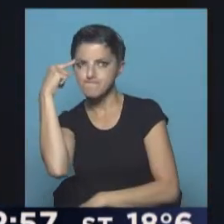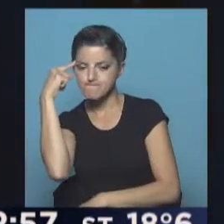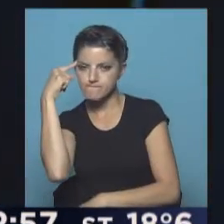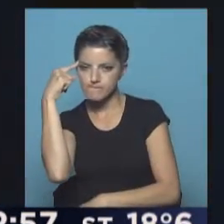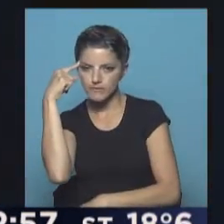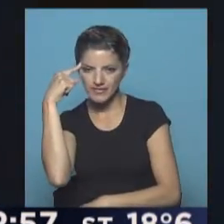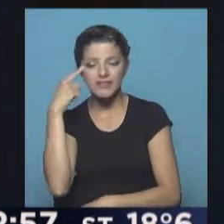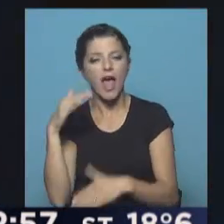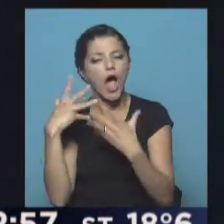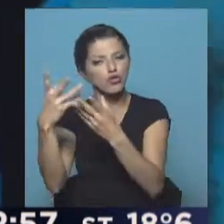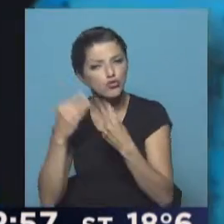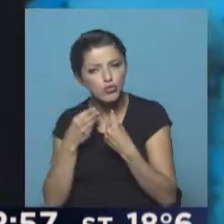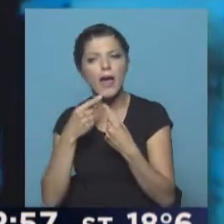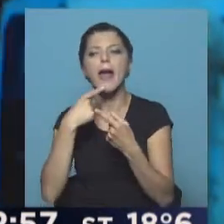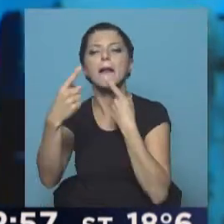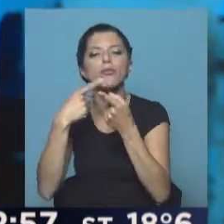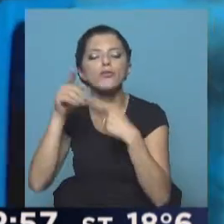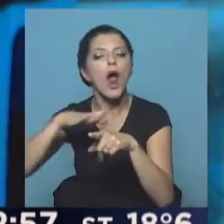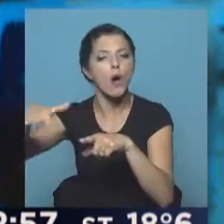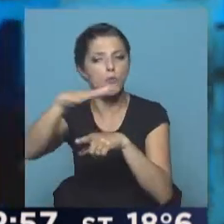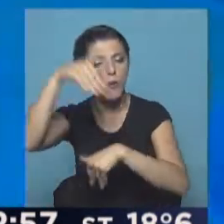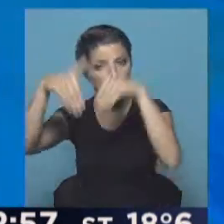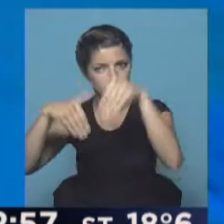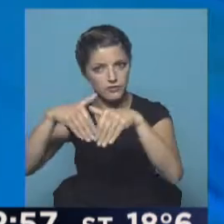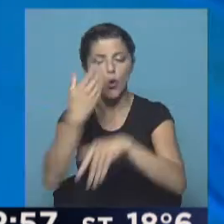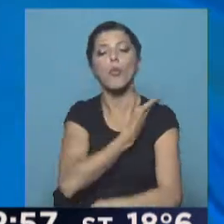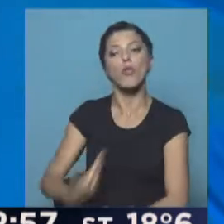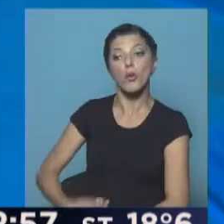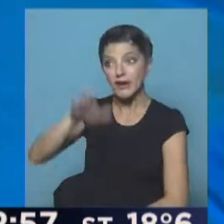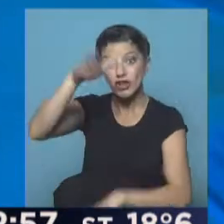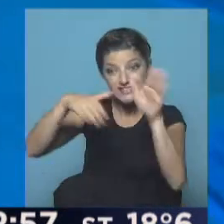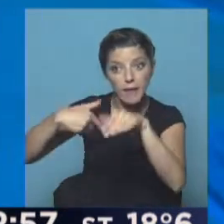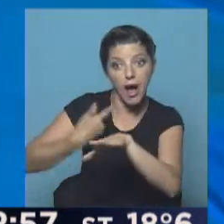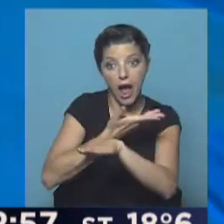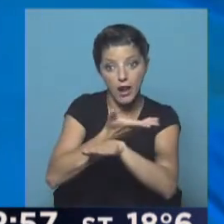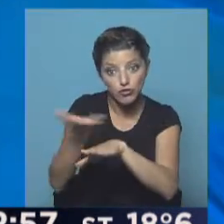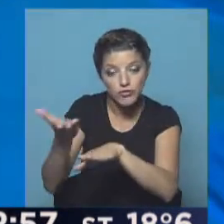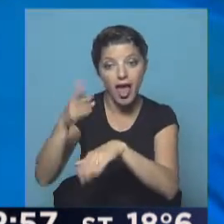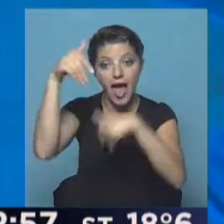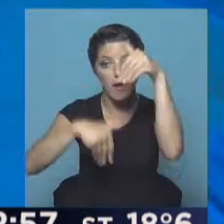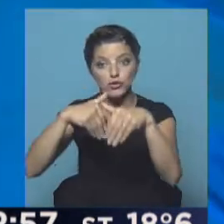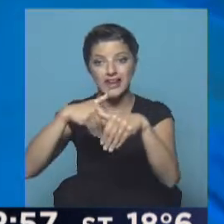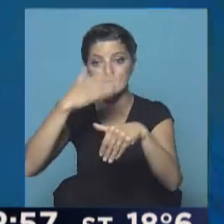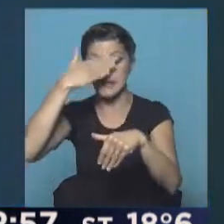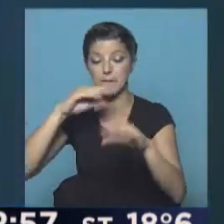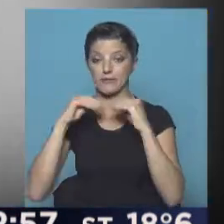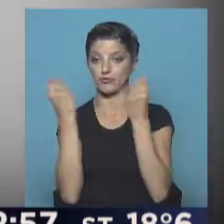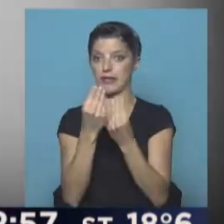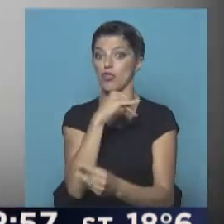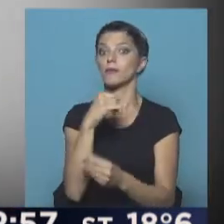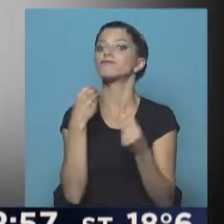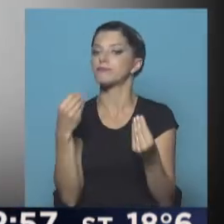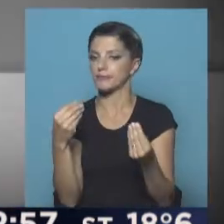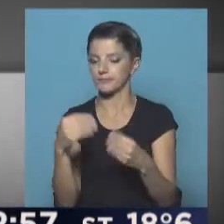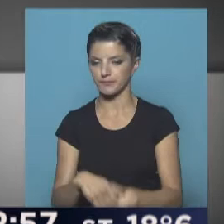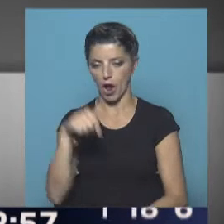siendo válidos estos recursos? ¿Qué pasa con los gobiernos que los convocan cuando efectivamente les sale mal? Vemos el informe y después lo analizamos.